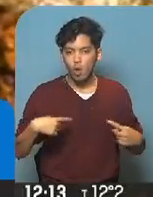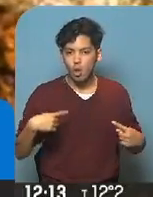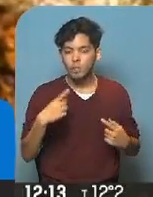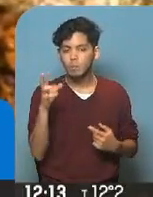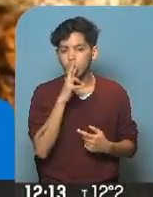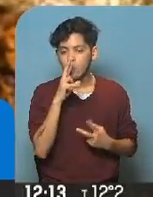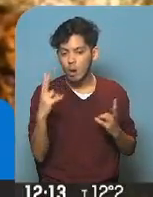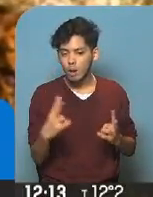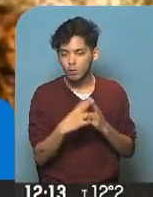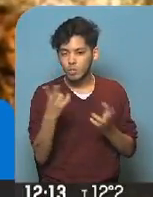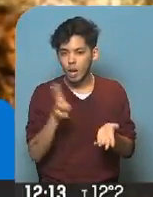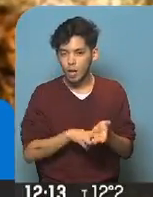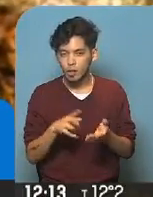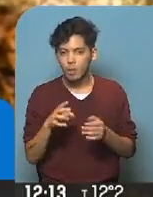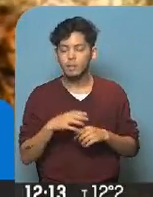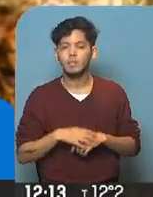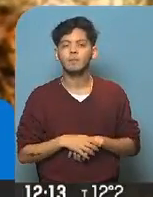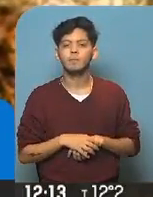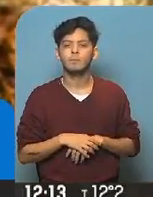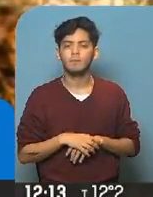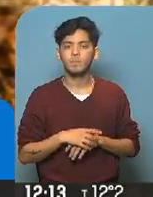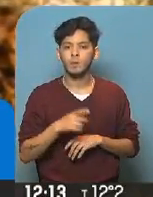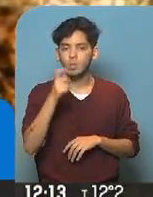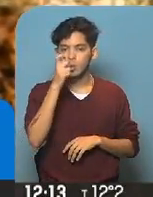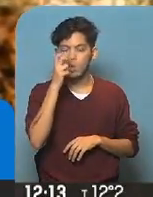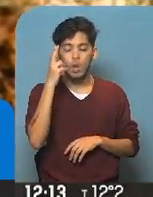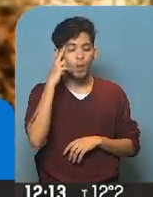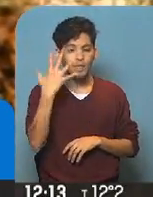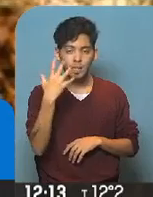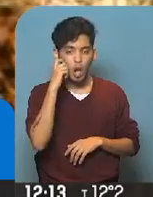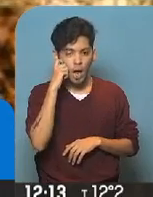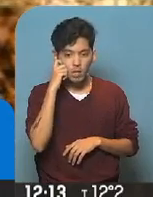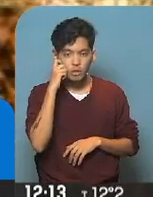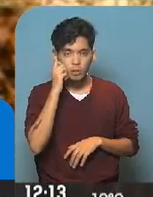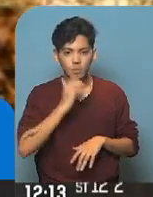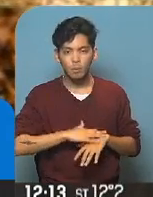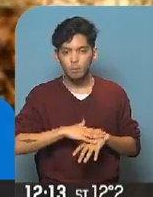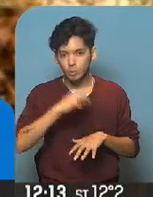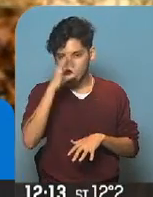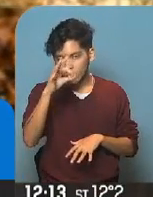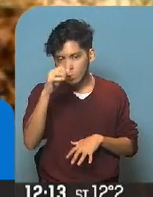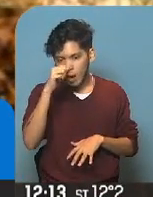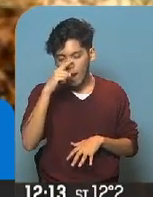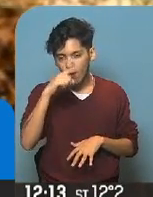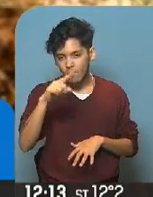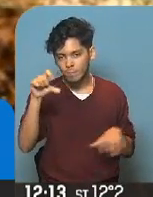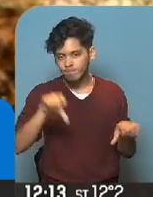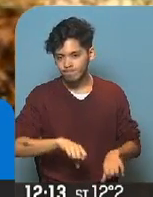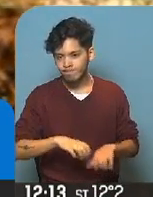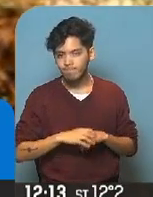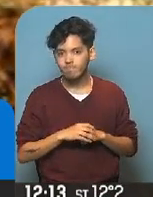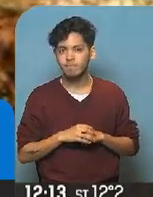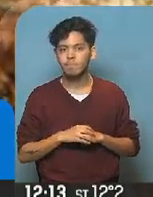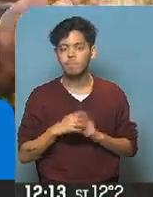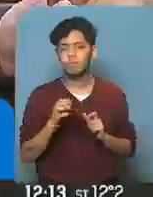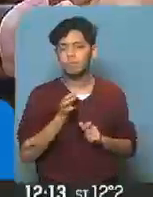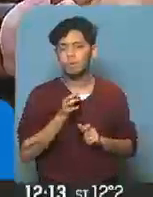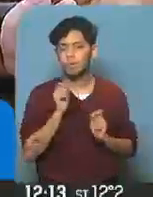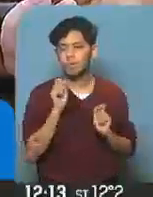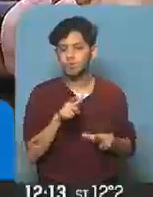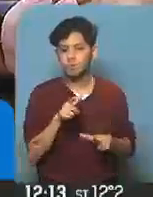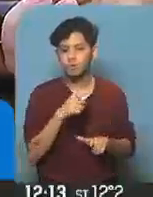se reencontraran. Llegó a sus 95 años y ese momento nunca sucedió. Su vida es suya,